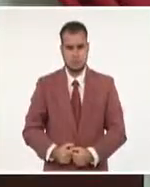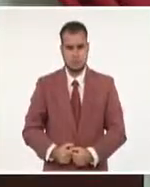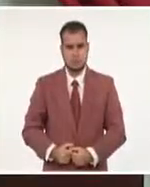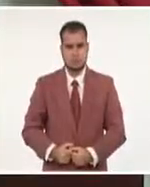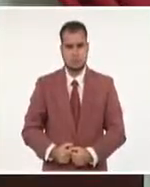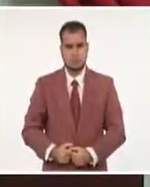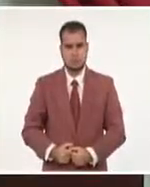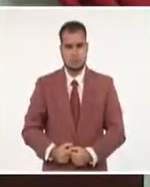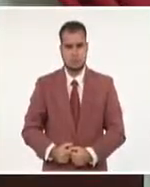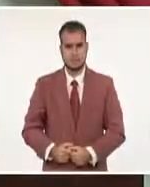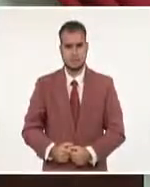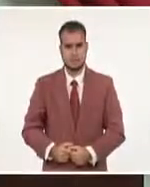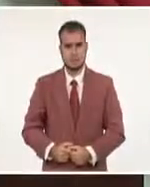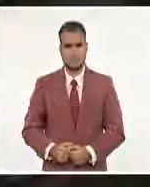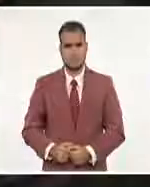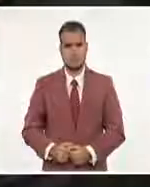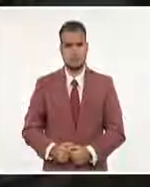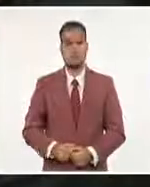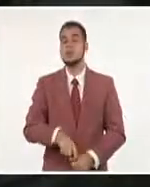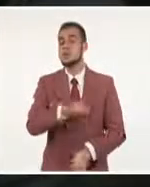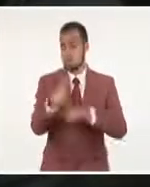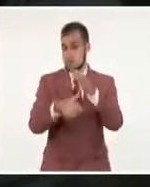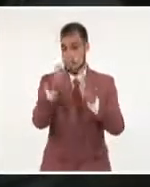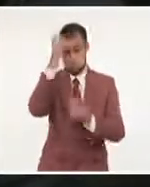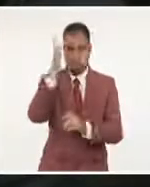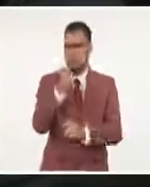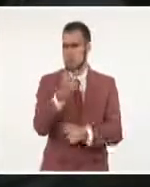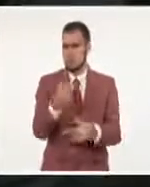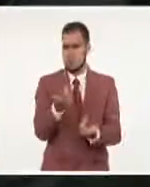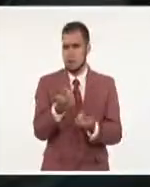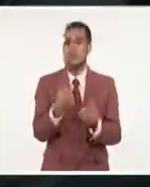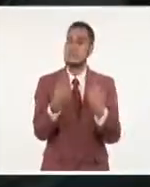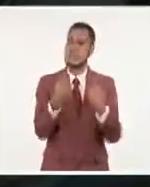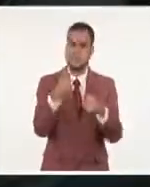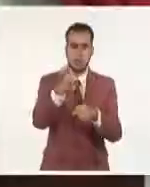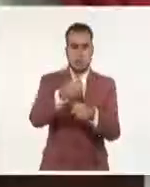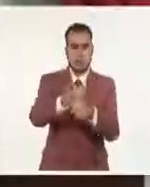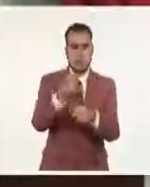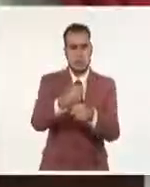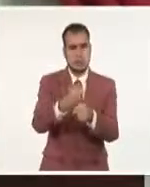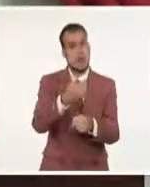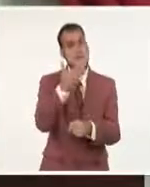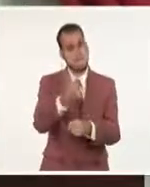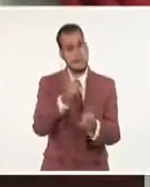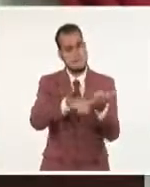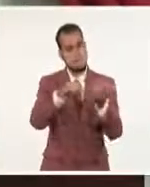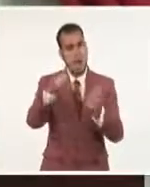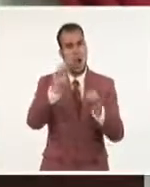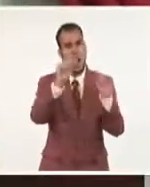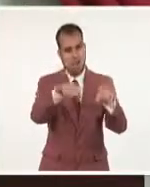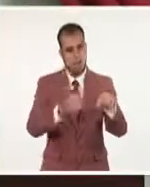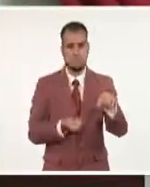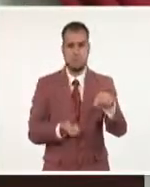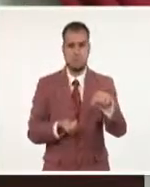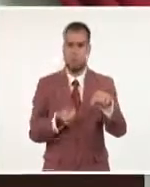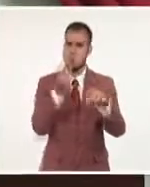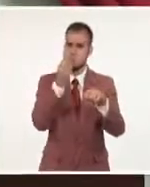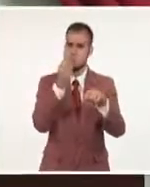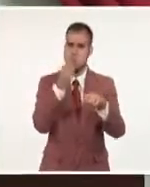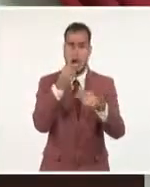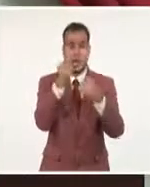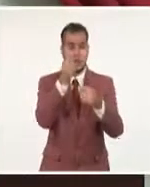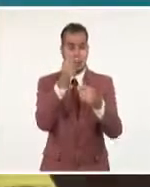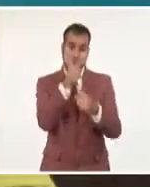Subrayó en Sancti Spíritus la necesidad de fortalecer la labor del partido para enfrentar con éxito las batallas ideológica y económica en la